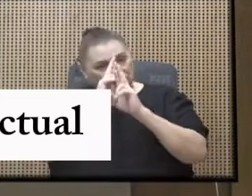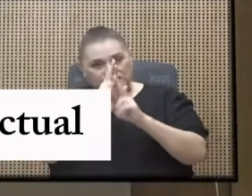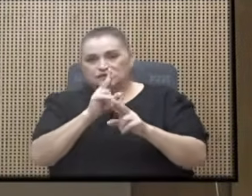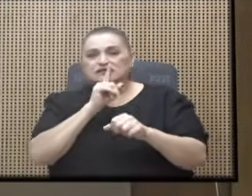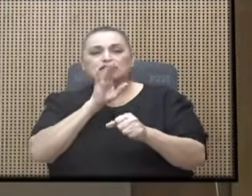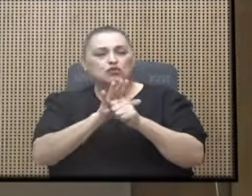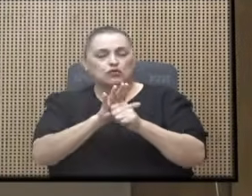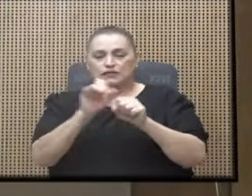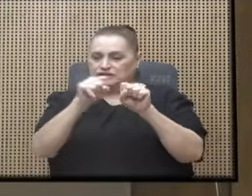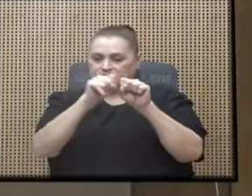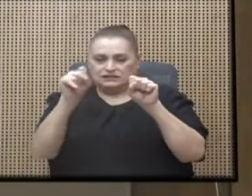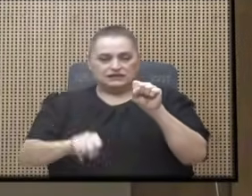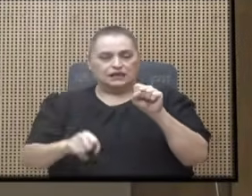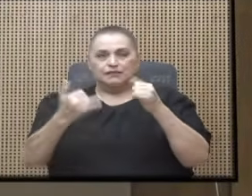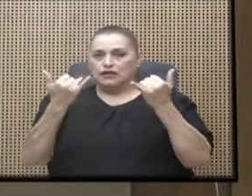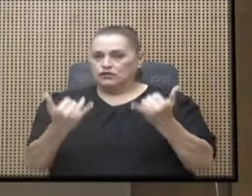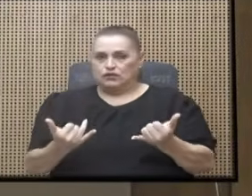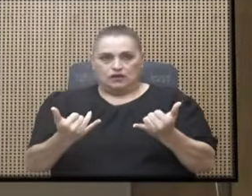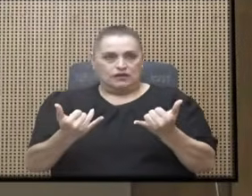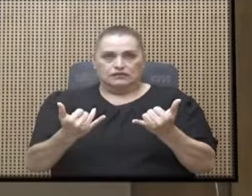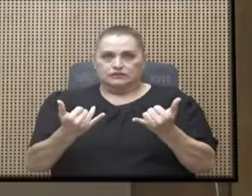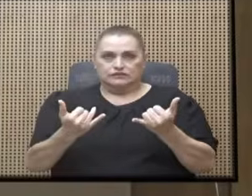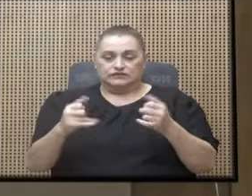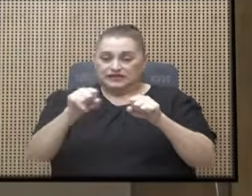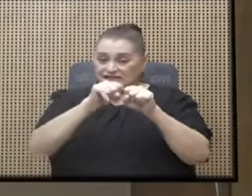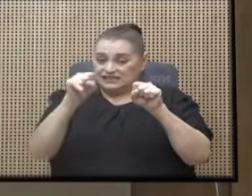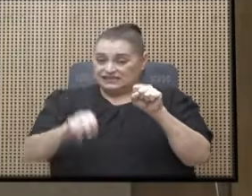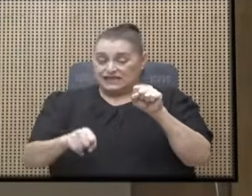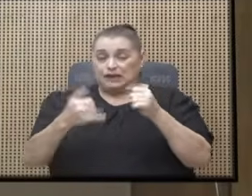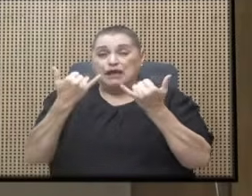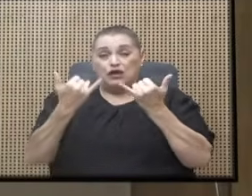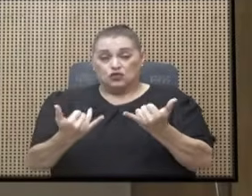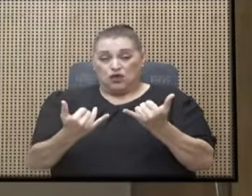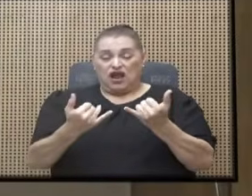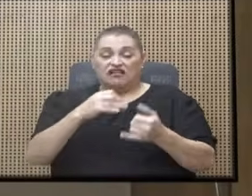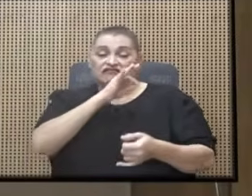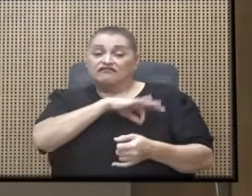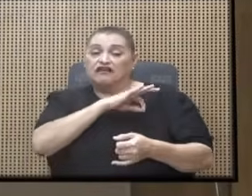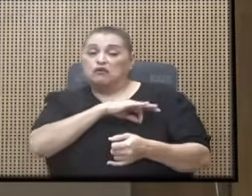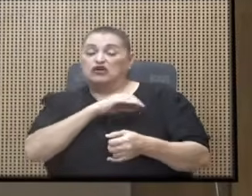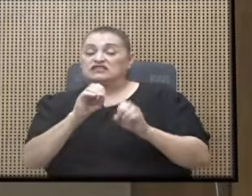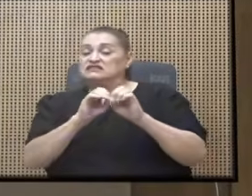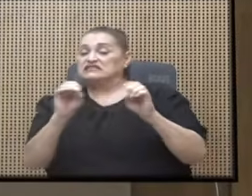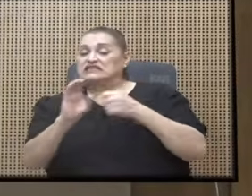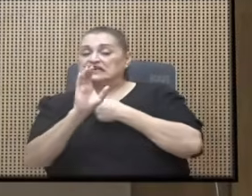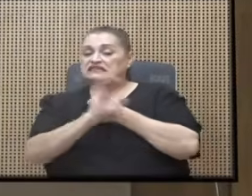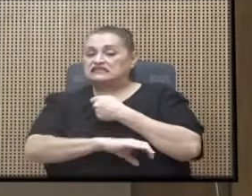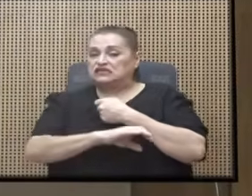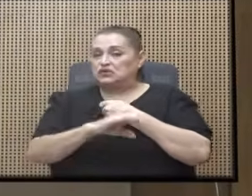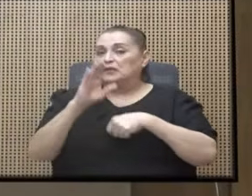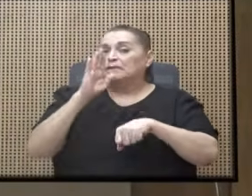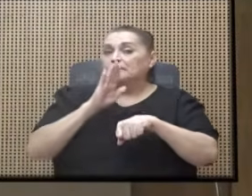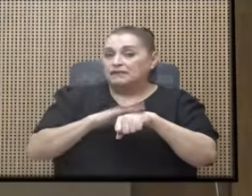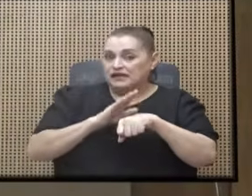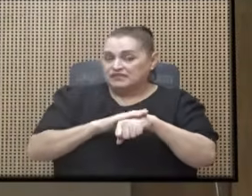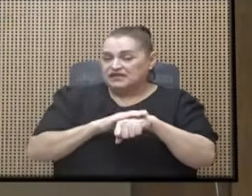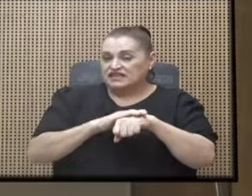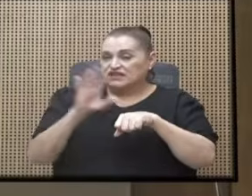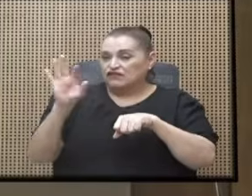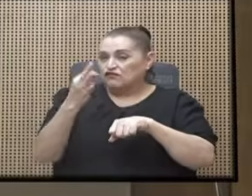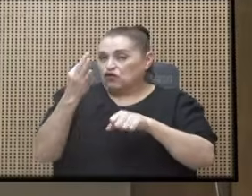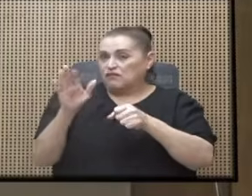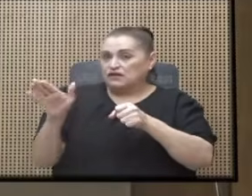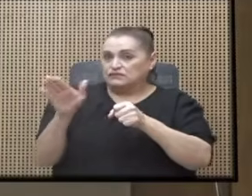sistema actual, porque el sistema actual favorece la impunidad al permitir de forma absoluta